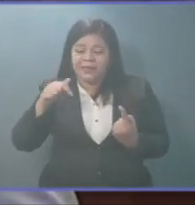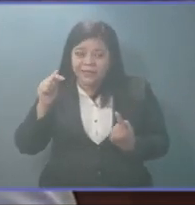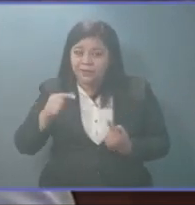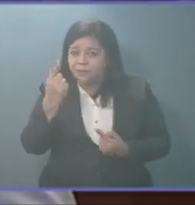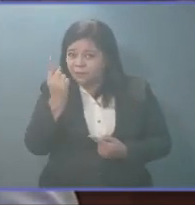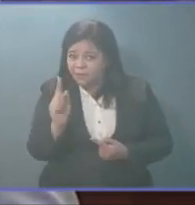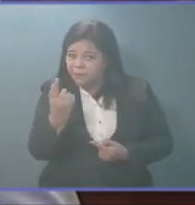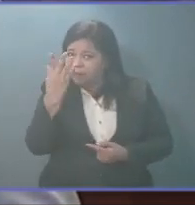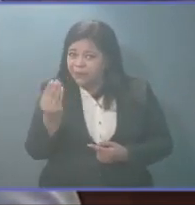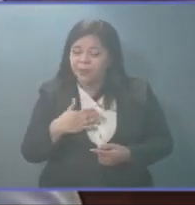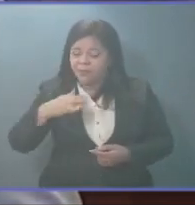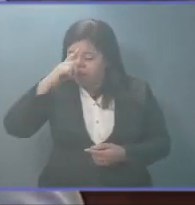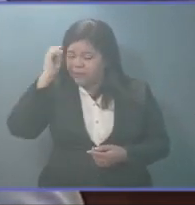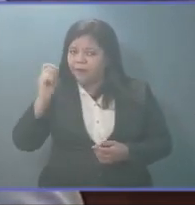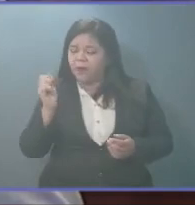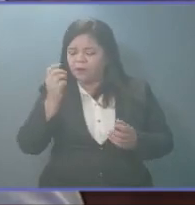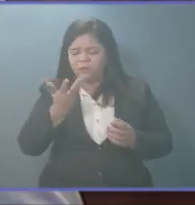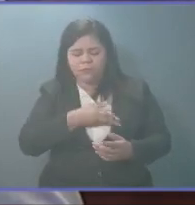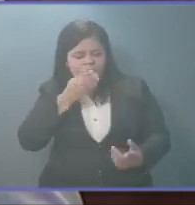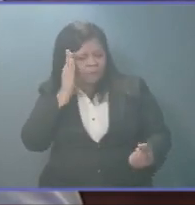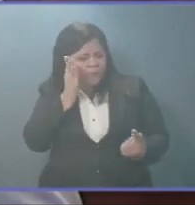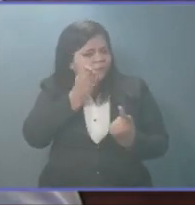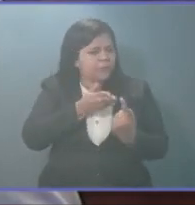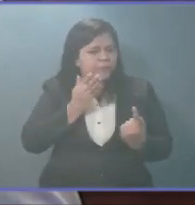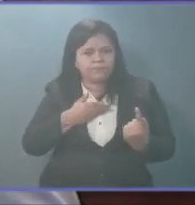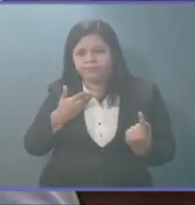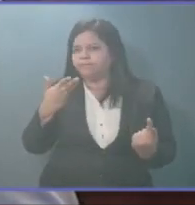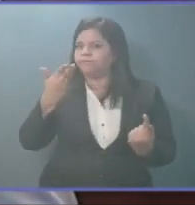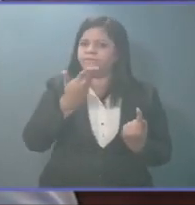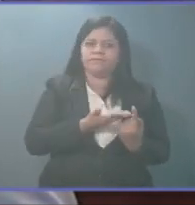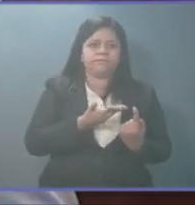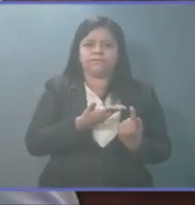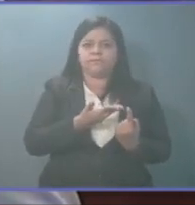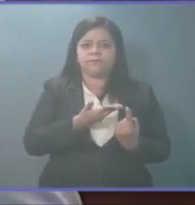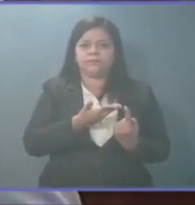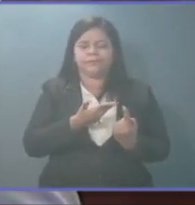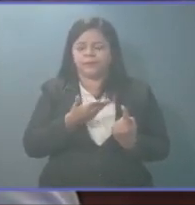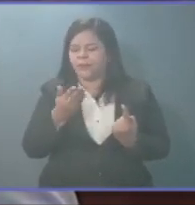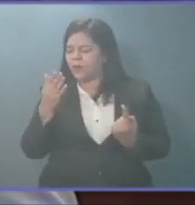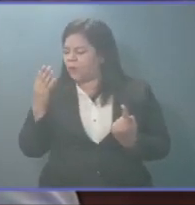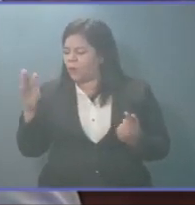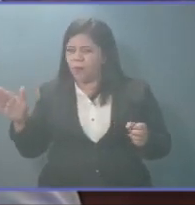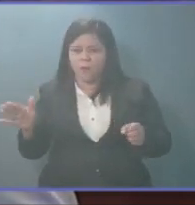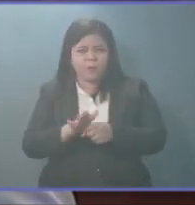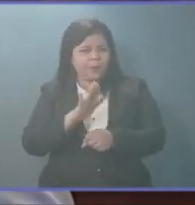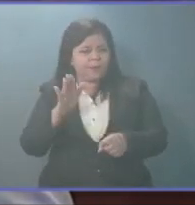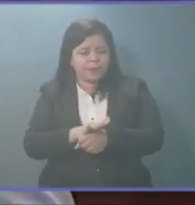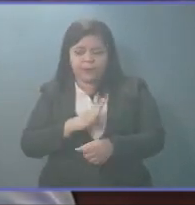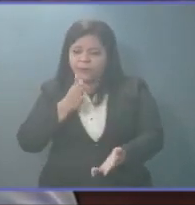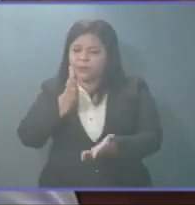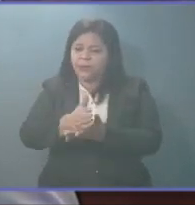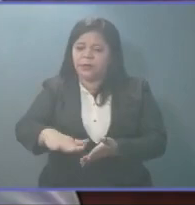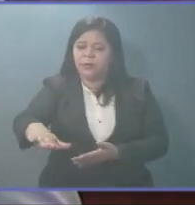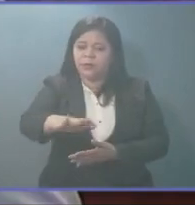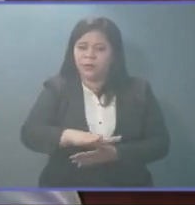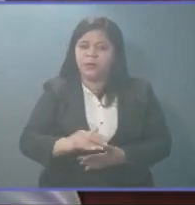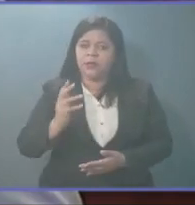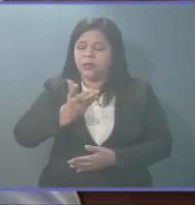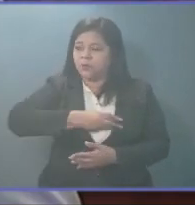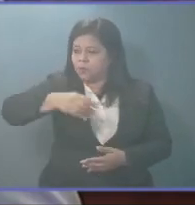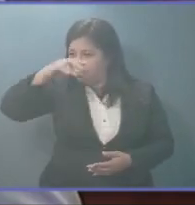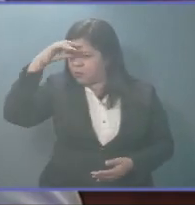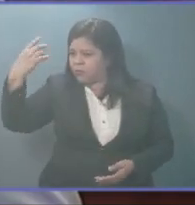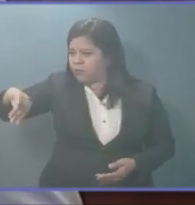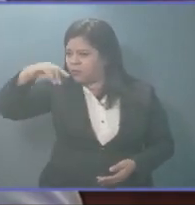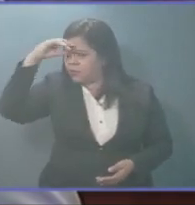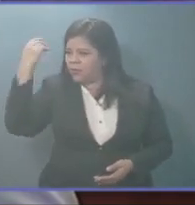gestión, hemos trabajado con y para la población, volcándonos completamente al territorio para realizar nuestro trabajo en